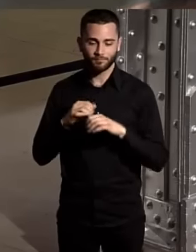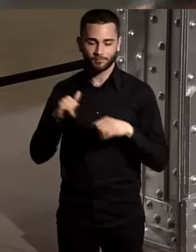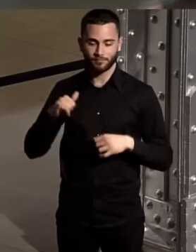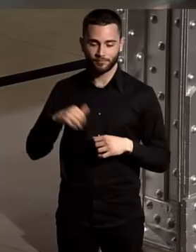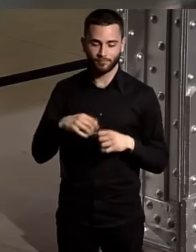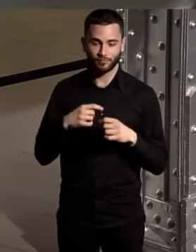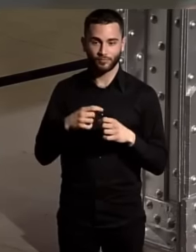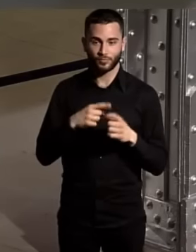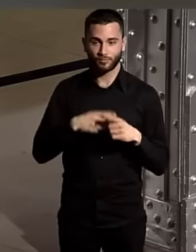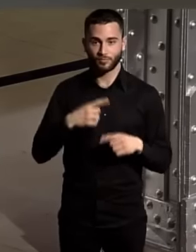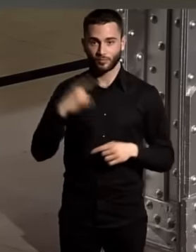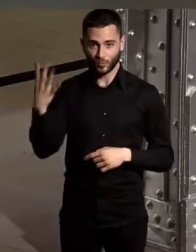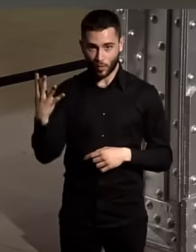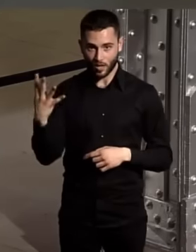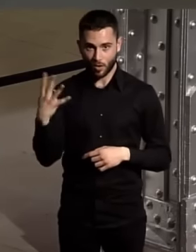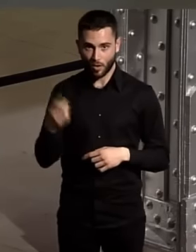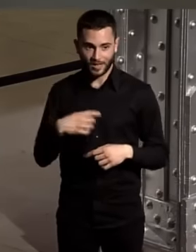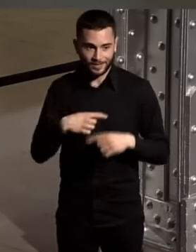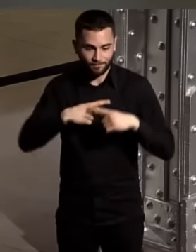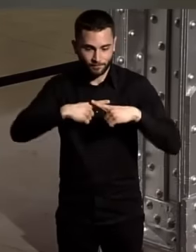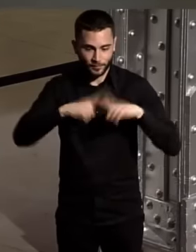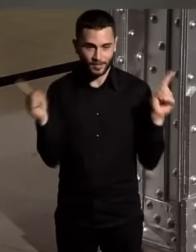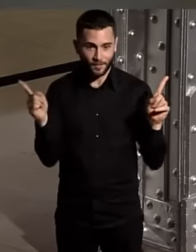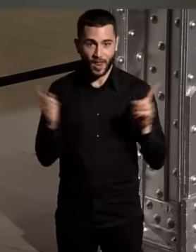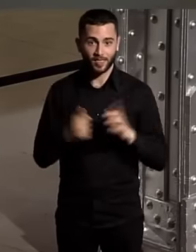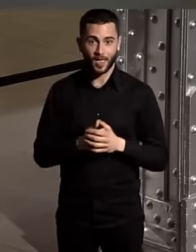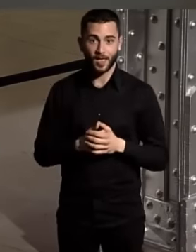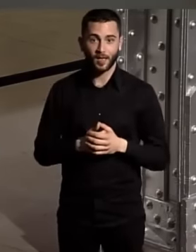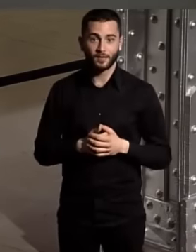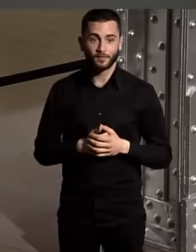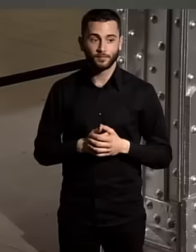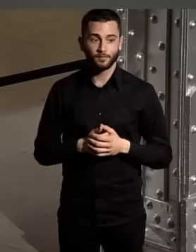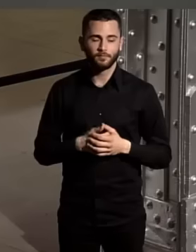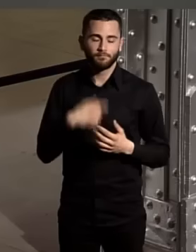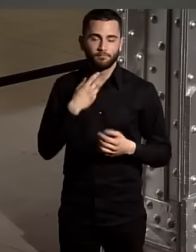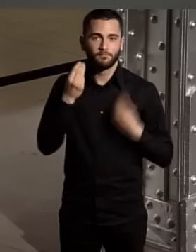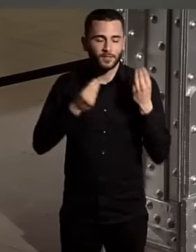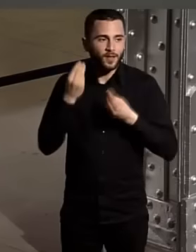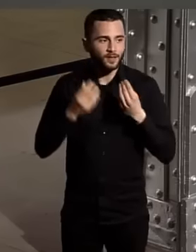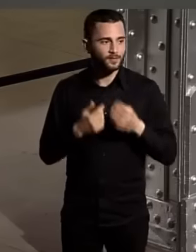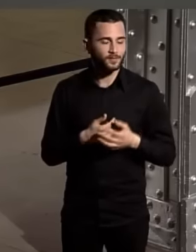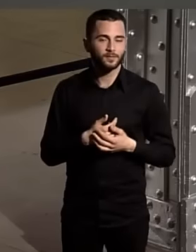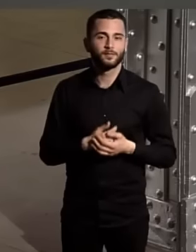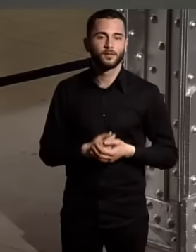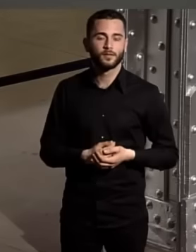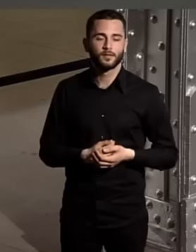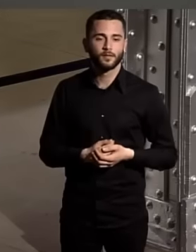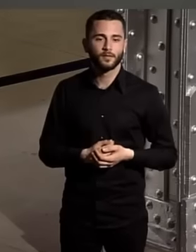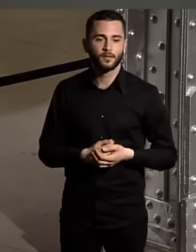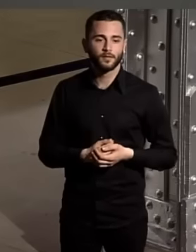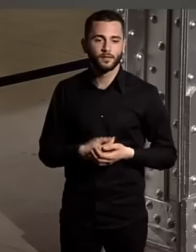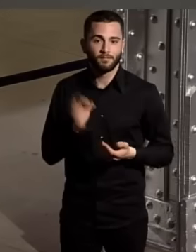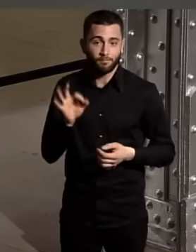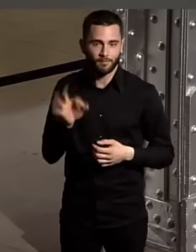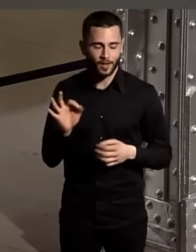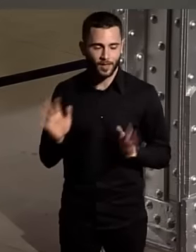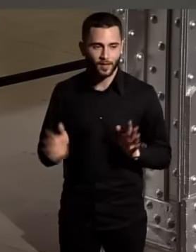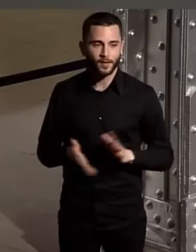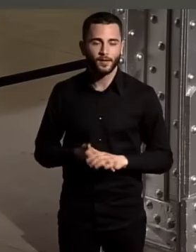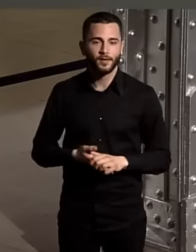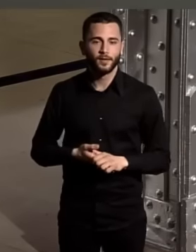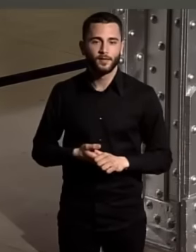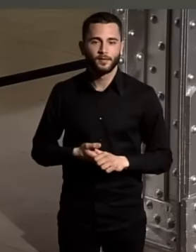niño que ve esto ya no es el mismo exacto y dices y yo Yo creo que es que es es cierto o sea a mí no